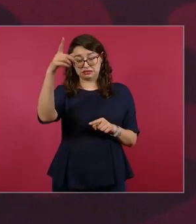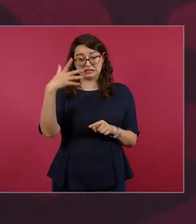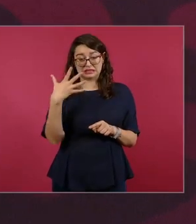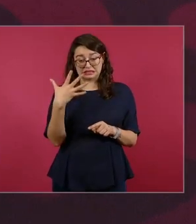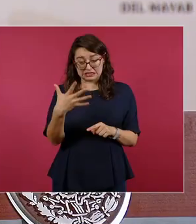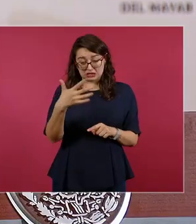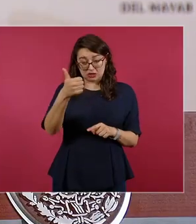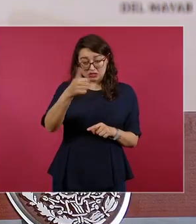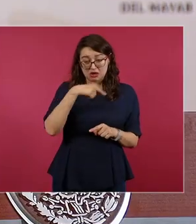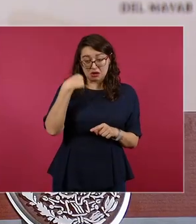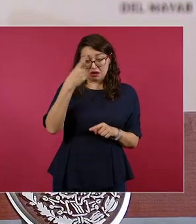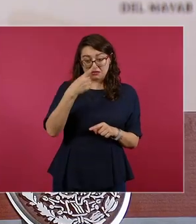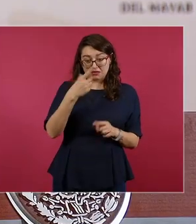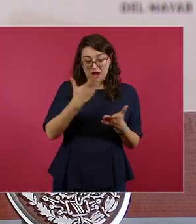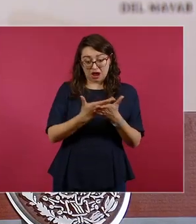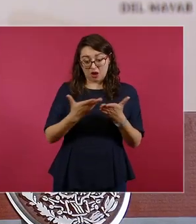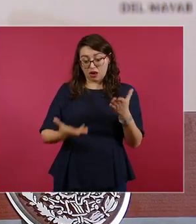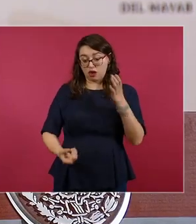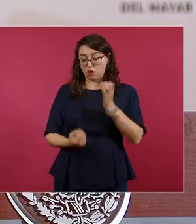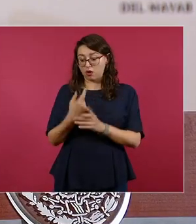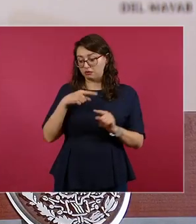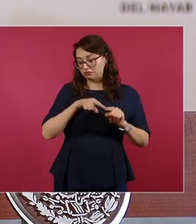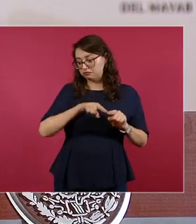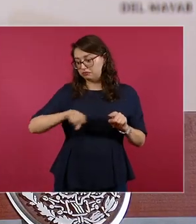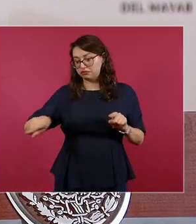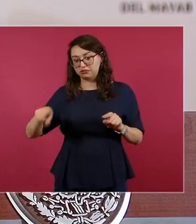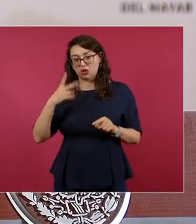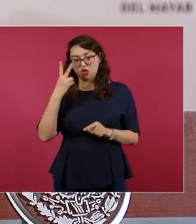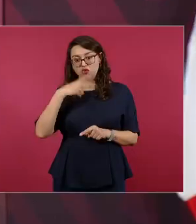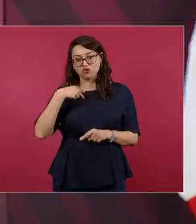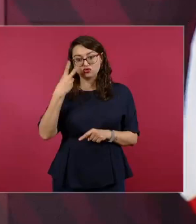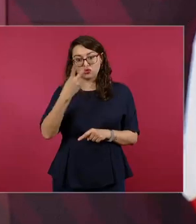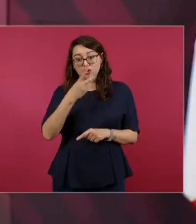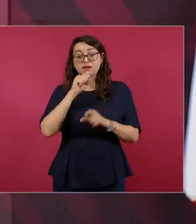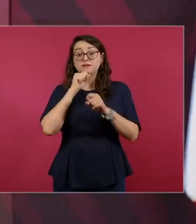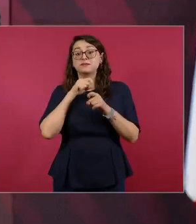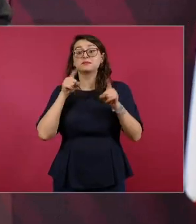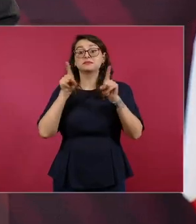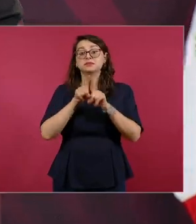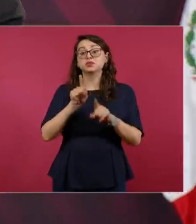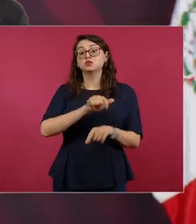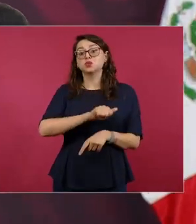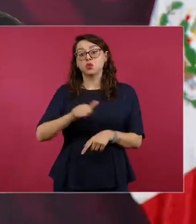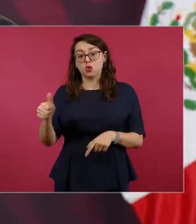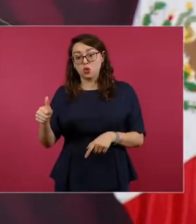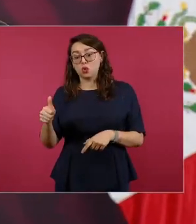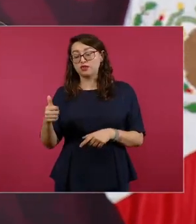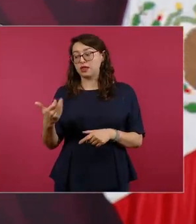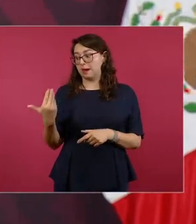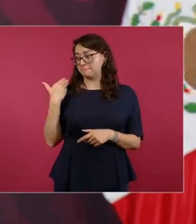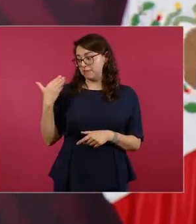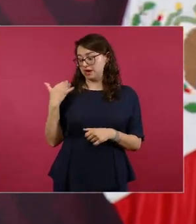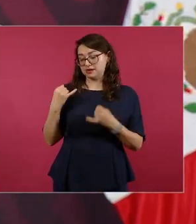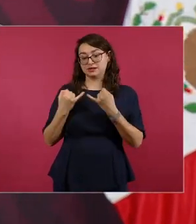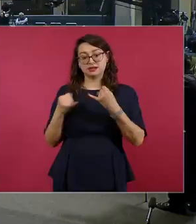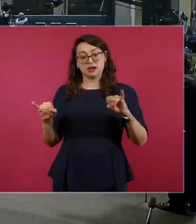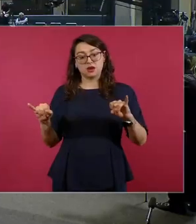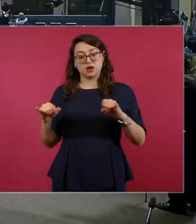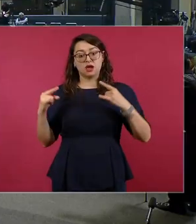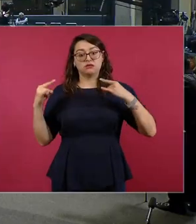se hagan dos horas y media es como esta otra carretera que se terminó